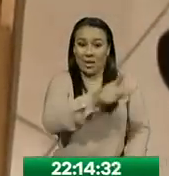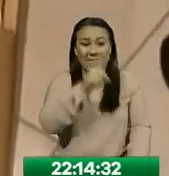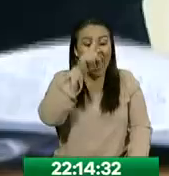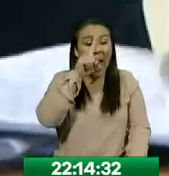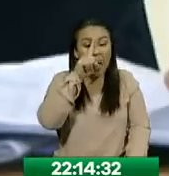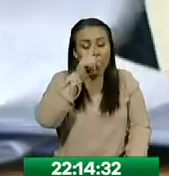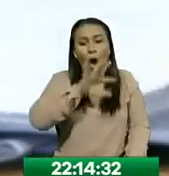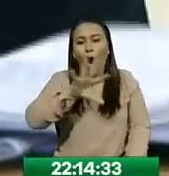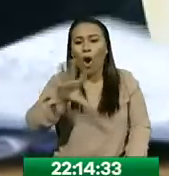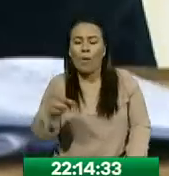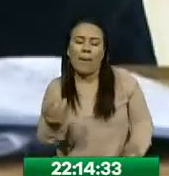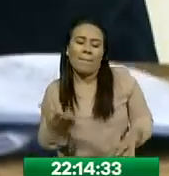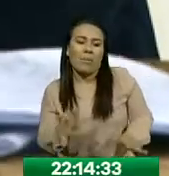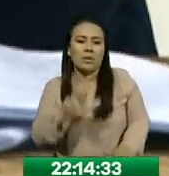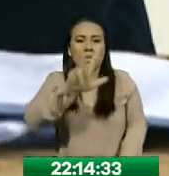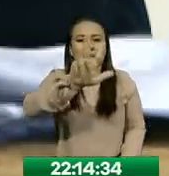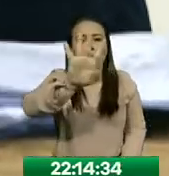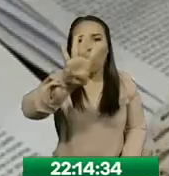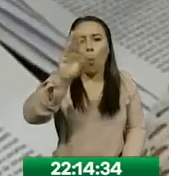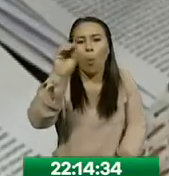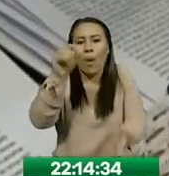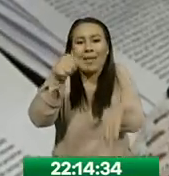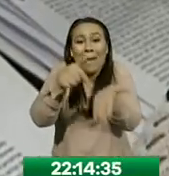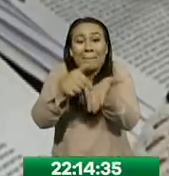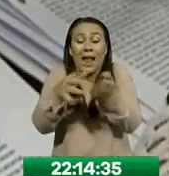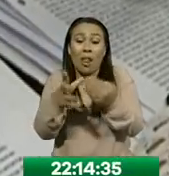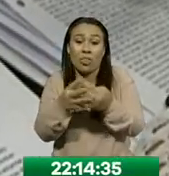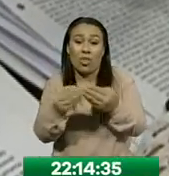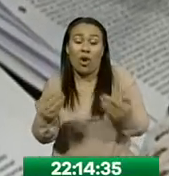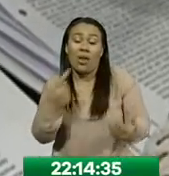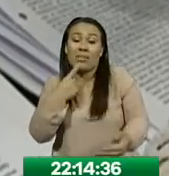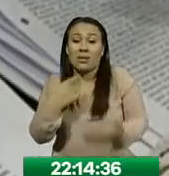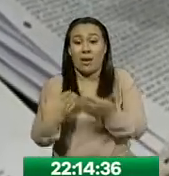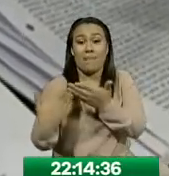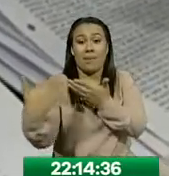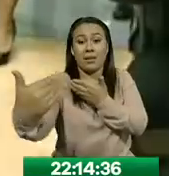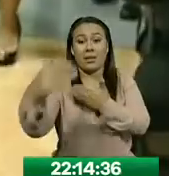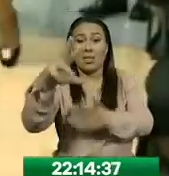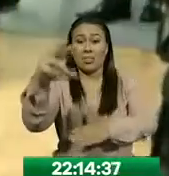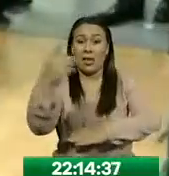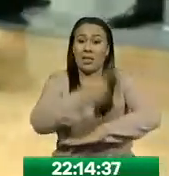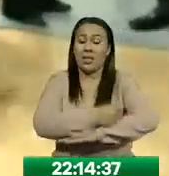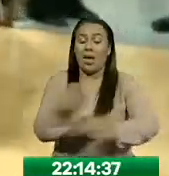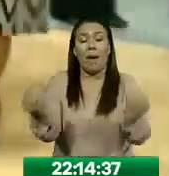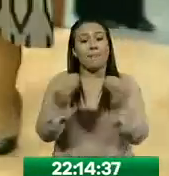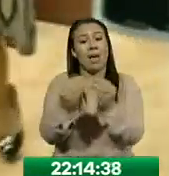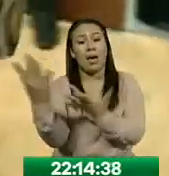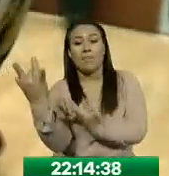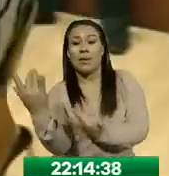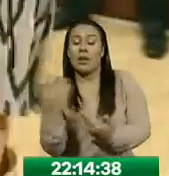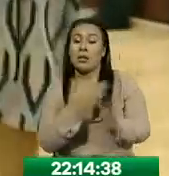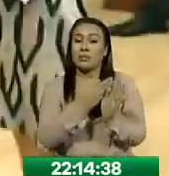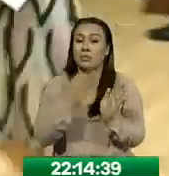$254,440. La etapa de instrucción fiscal en este proceso se extenderá 30 días más. Informó Carolina Basaldé.